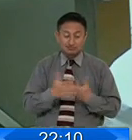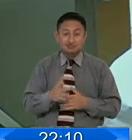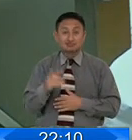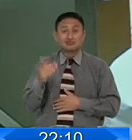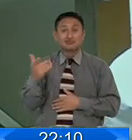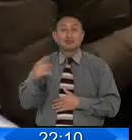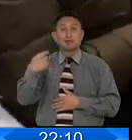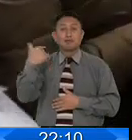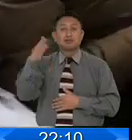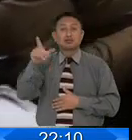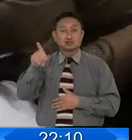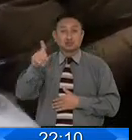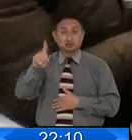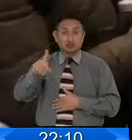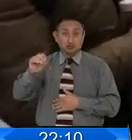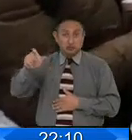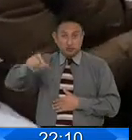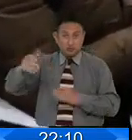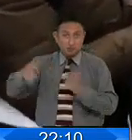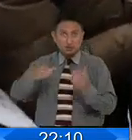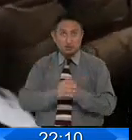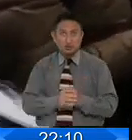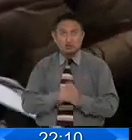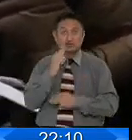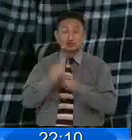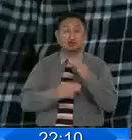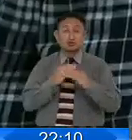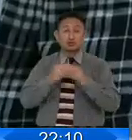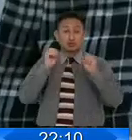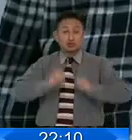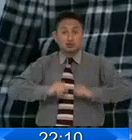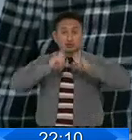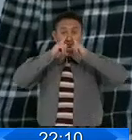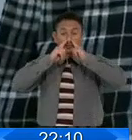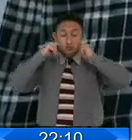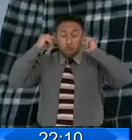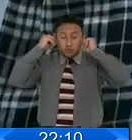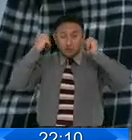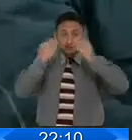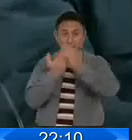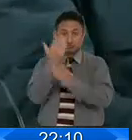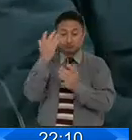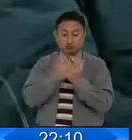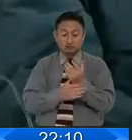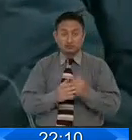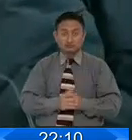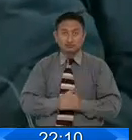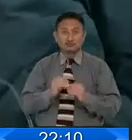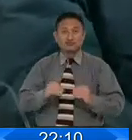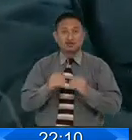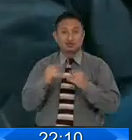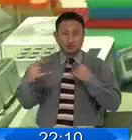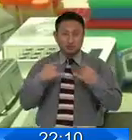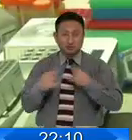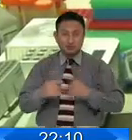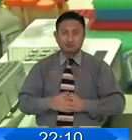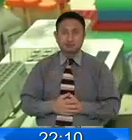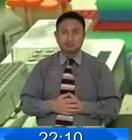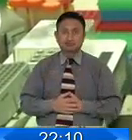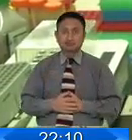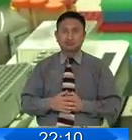muertes, personas en todo el mundo no dejan de usar mascarillas y seguir protocolos sanitarios que eviten una mayor propagación.